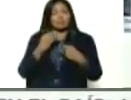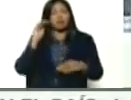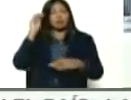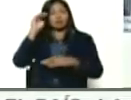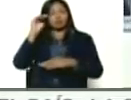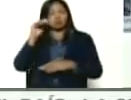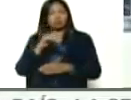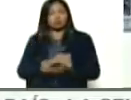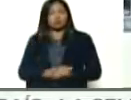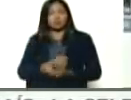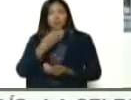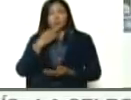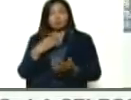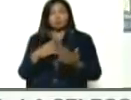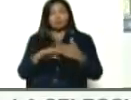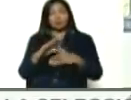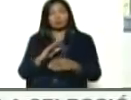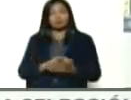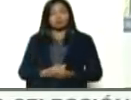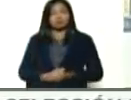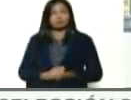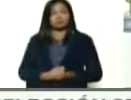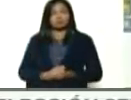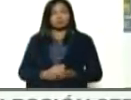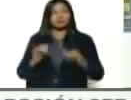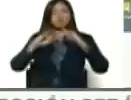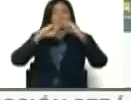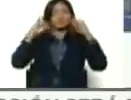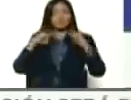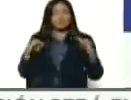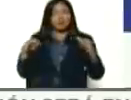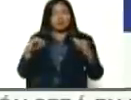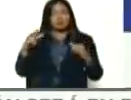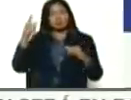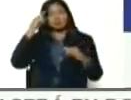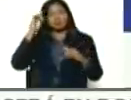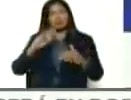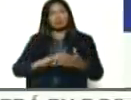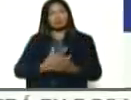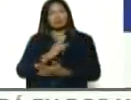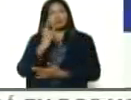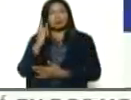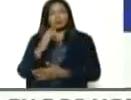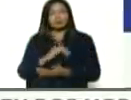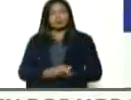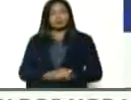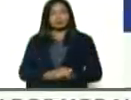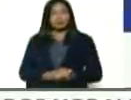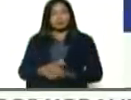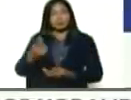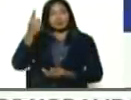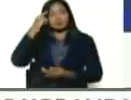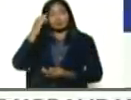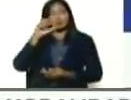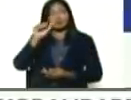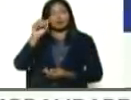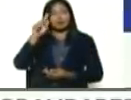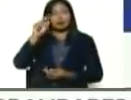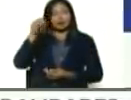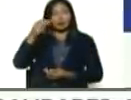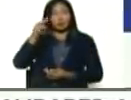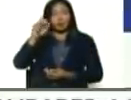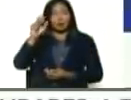bueno vamos así feliz día del árbol día del araguaney y hoy